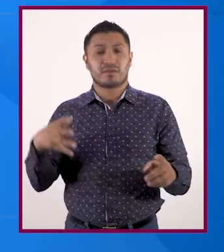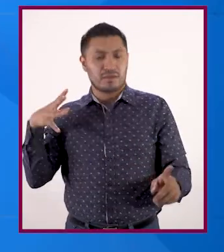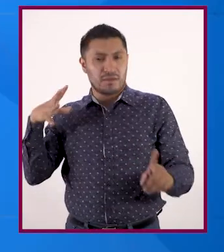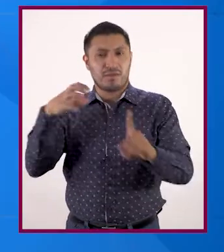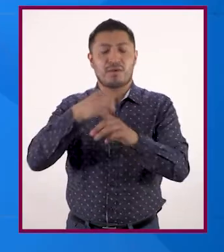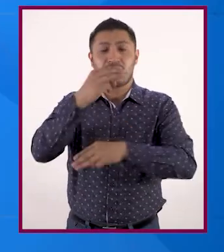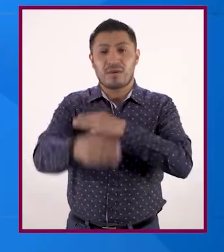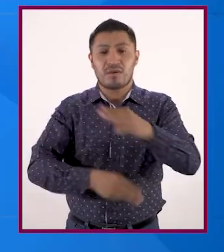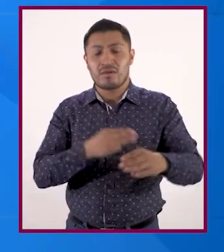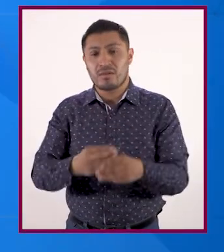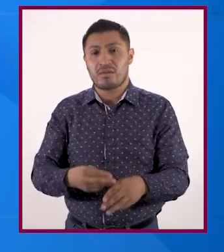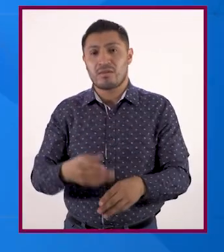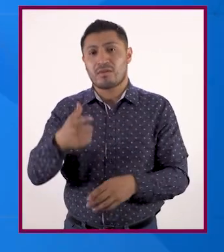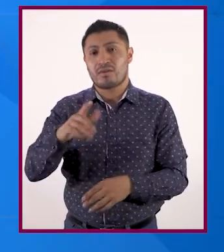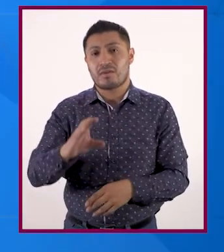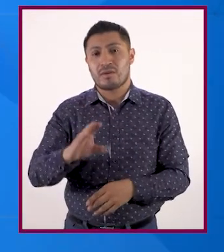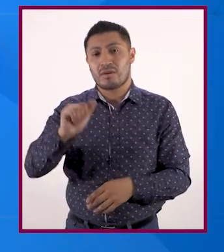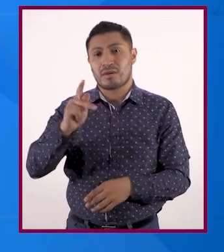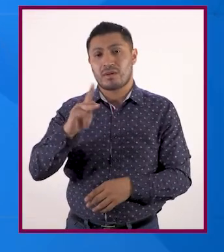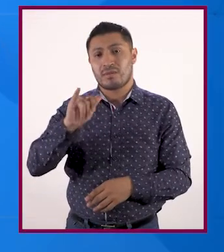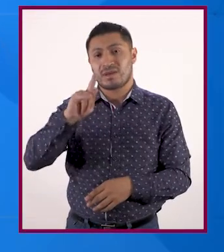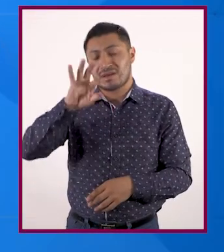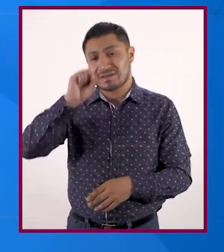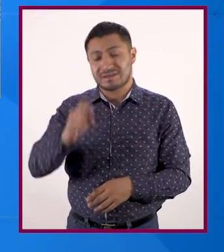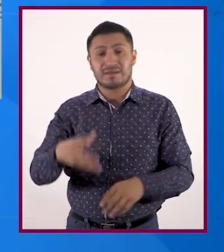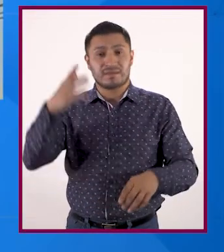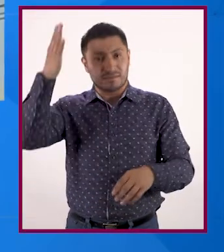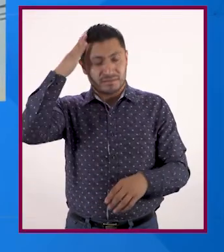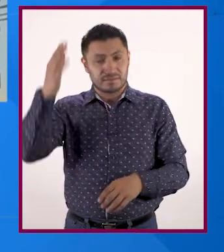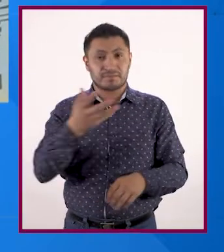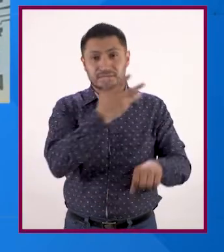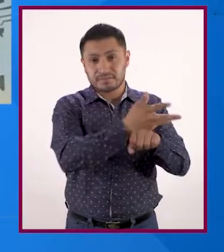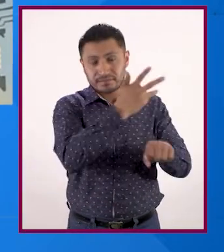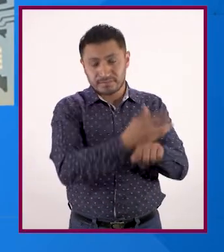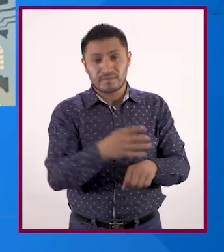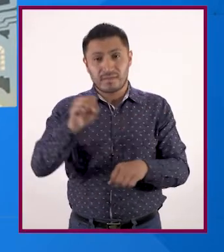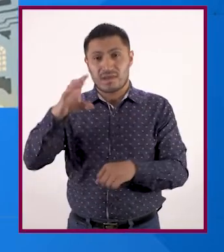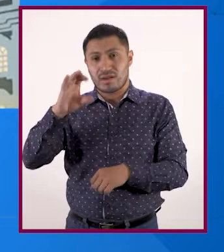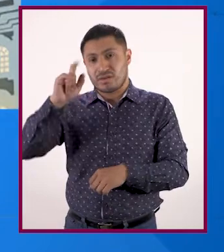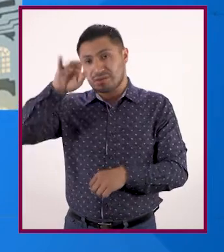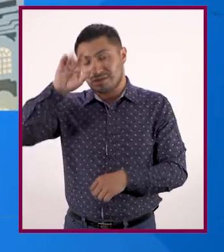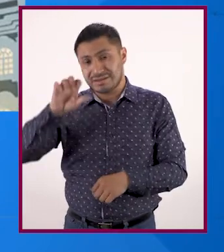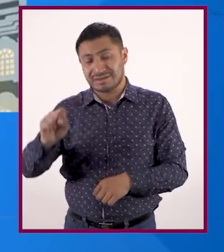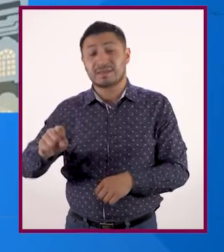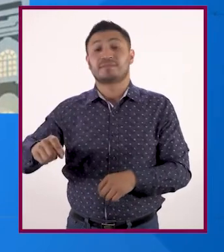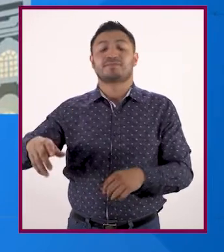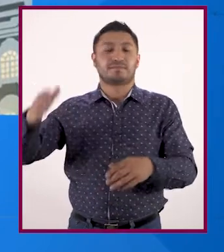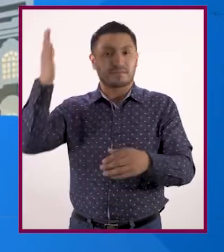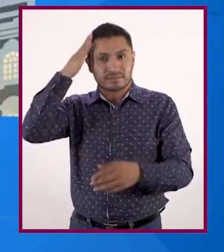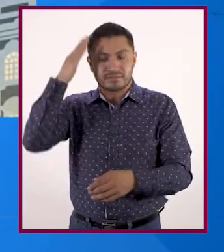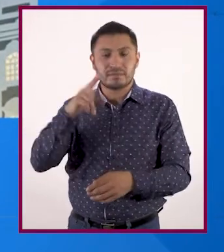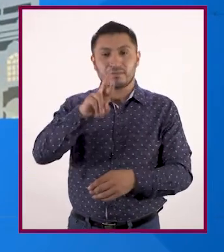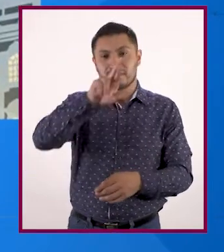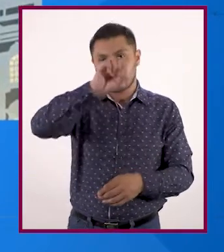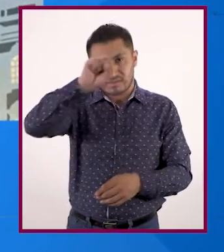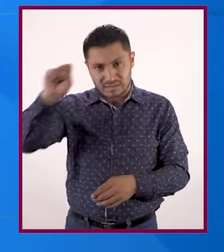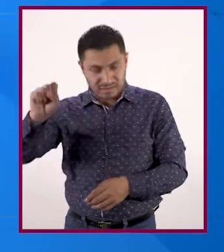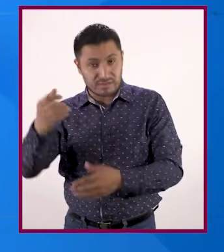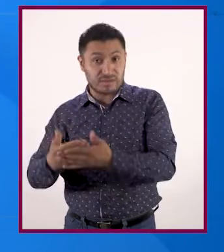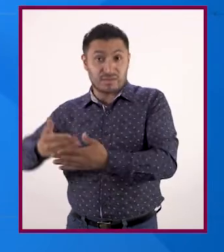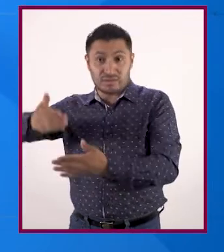el capitalista encabezado por los eeuu y el socialista liderado por la entonces unión soviética